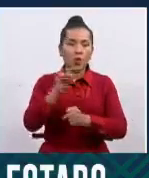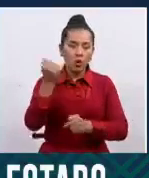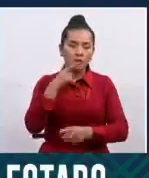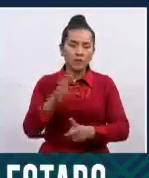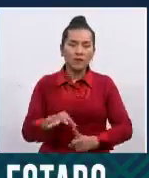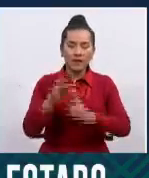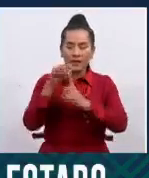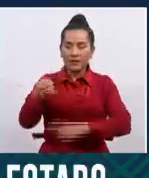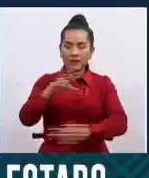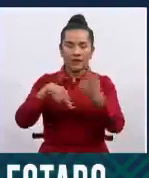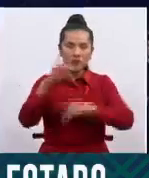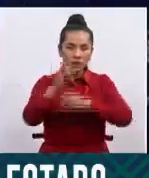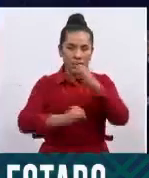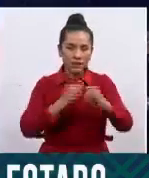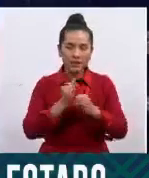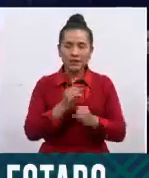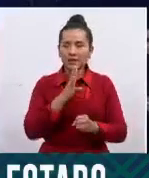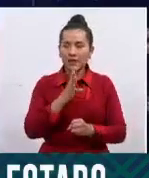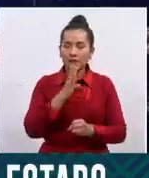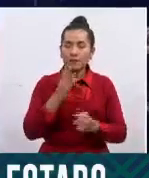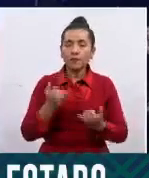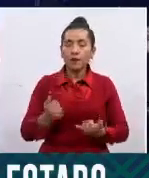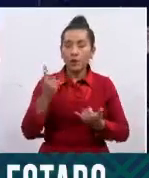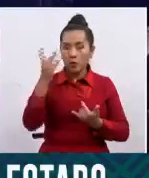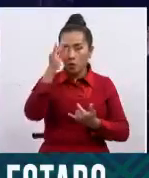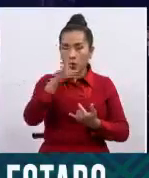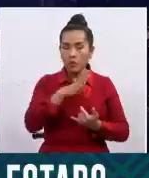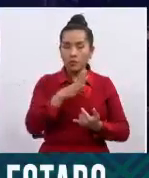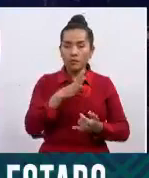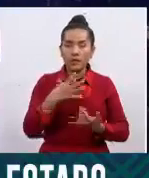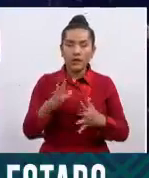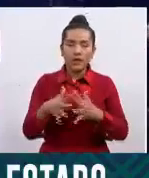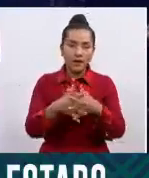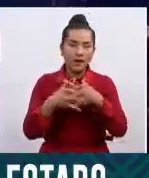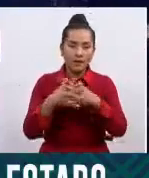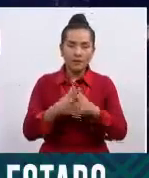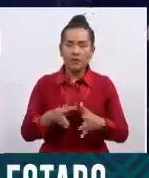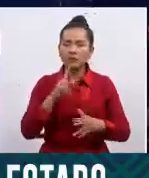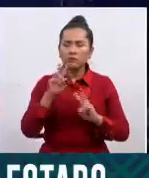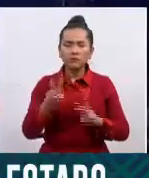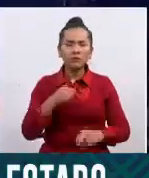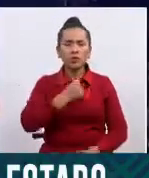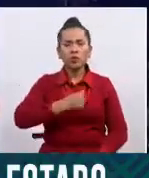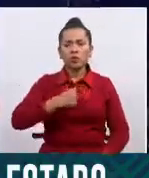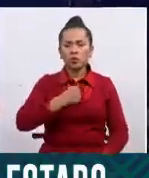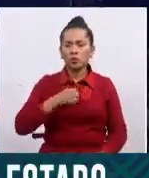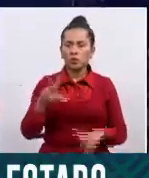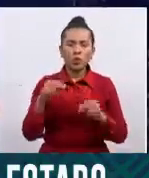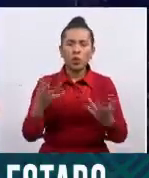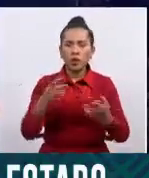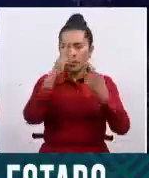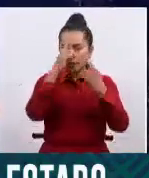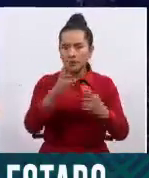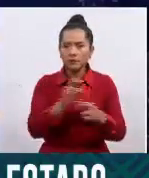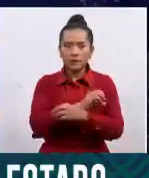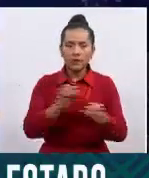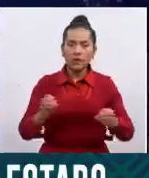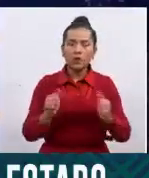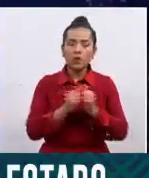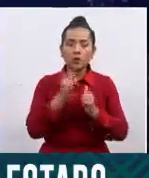relaciones internacionales? El diplomático boliviano lamentó que la Organización de Estados Americanos no sea respetuosa con